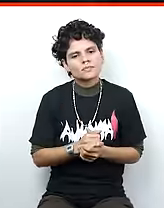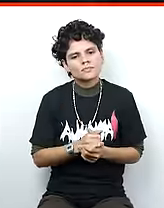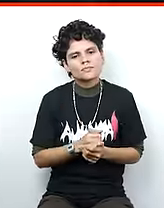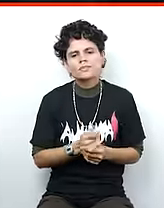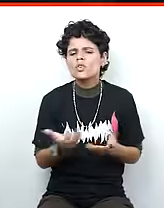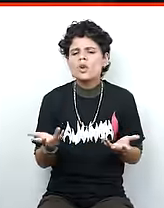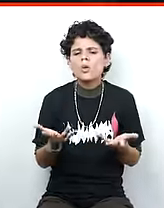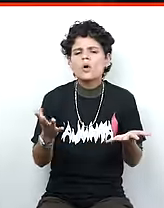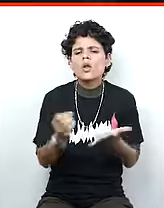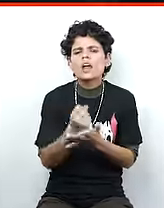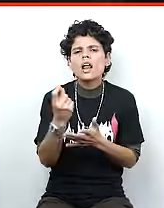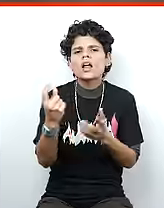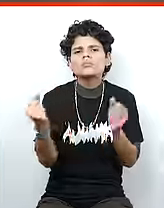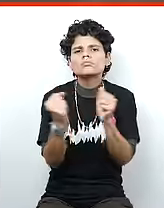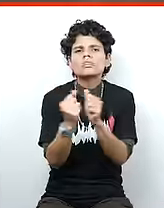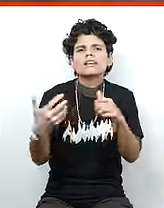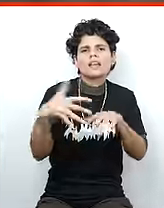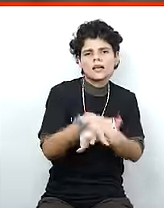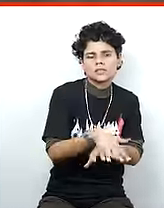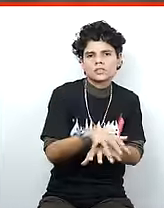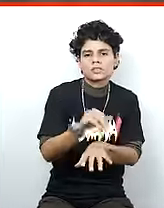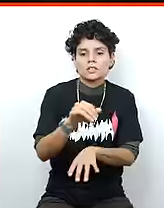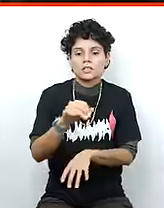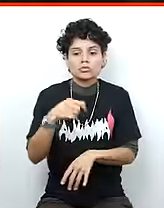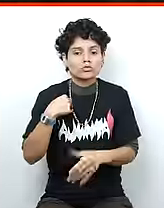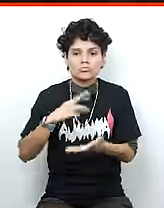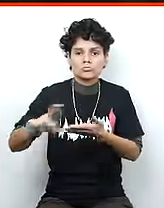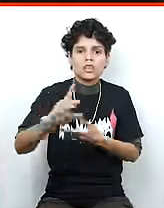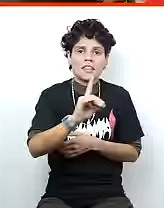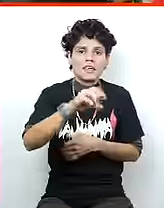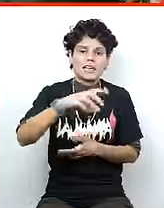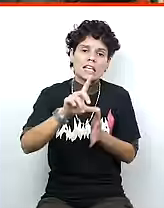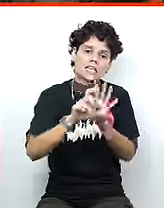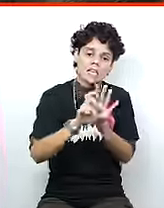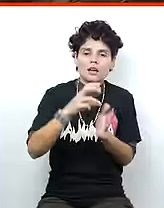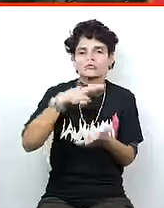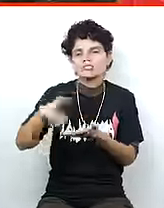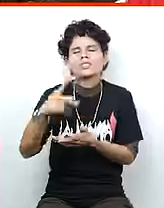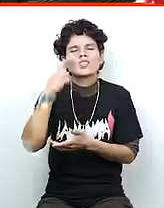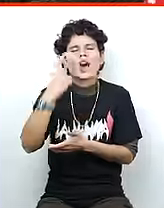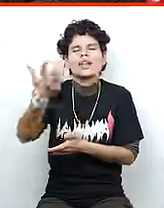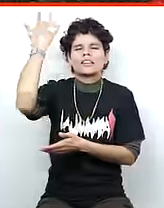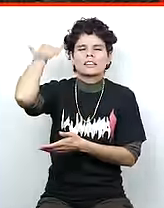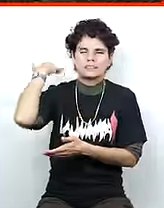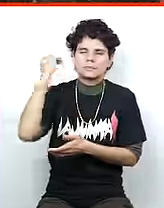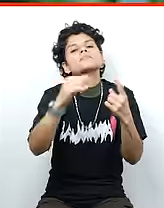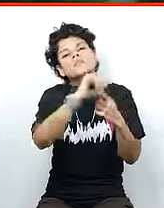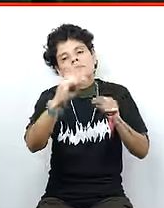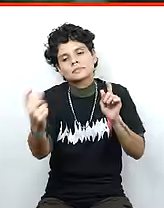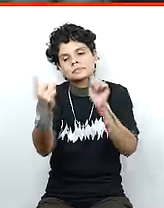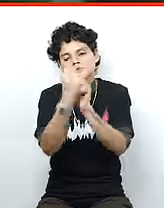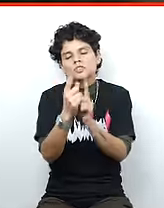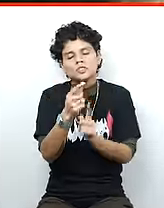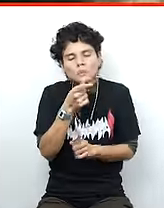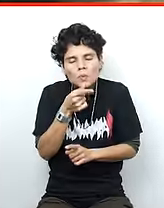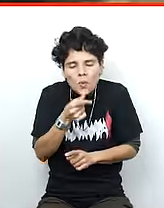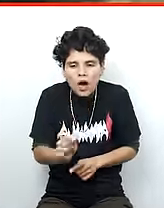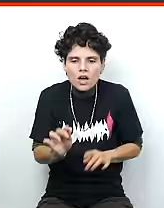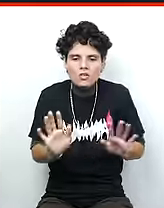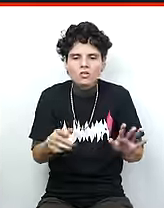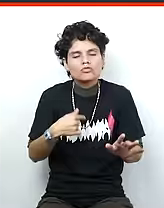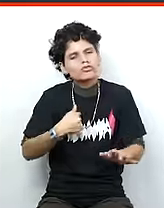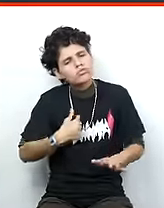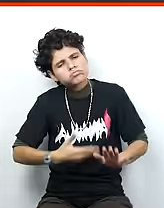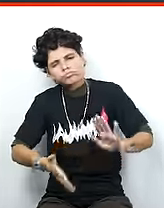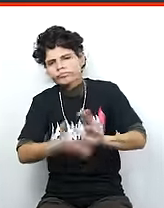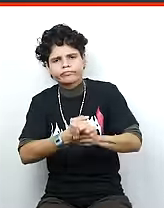se concretó el remix? Le hablé por DM. ¿Por DM nomás? Es que ya me había visto una vez con él cuando fue el Pablo. Le decía en breve nomás. Yo